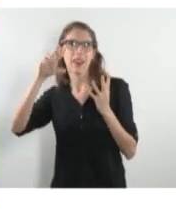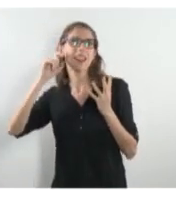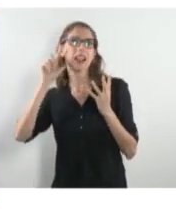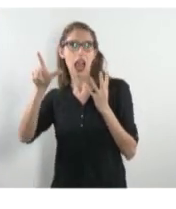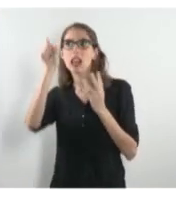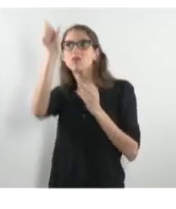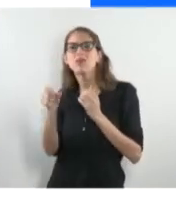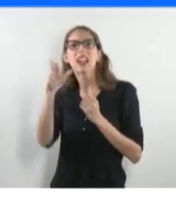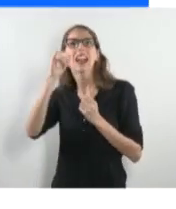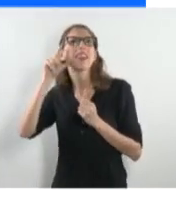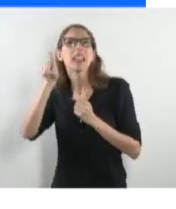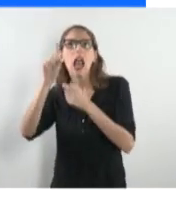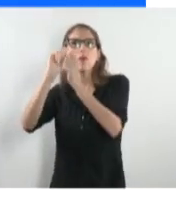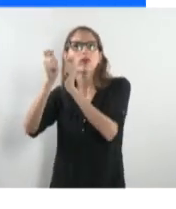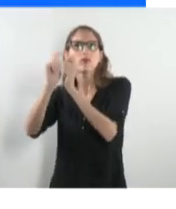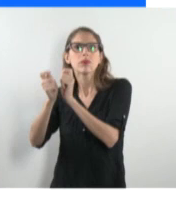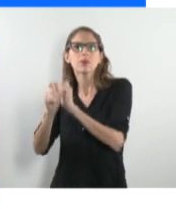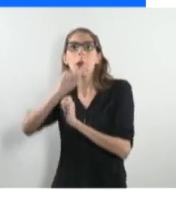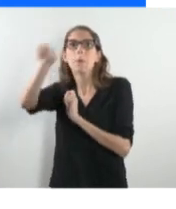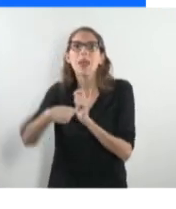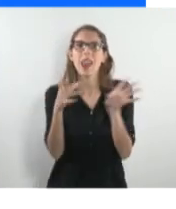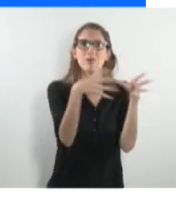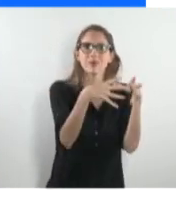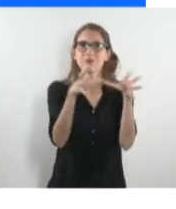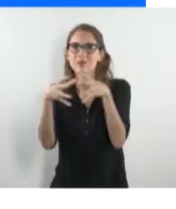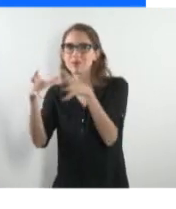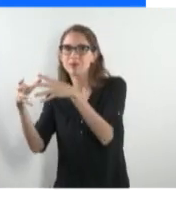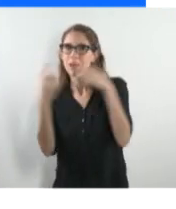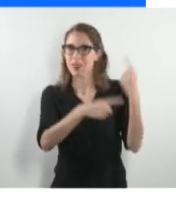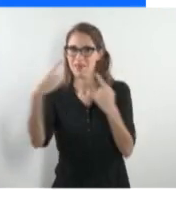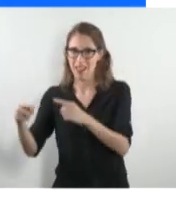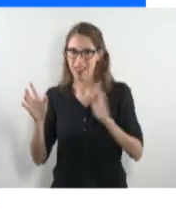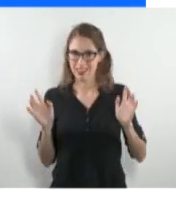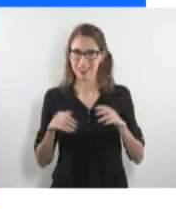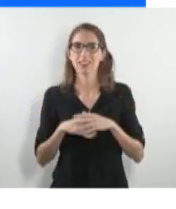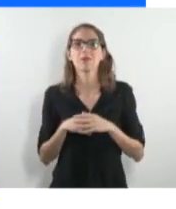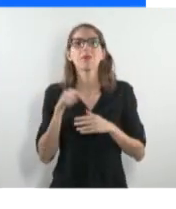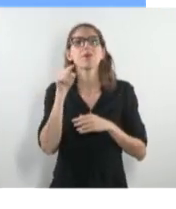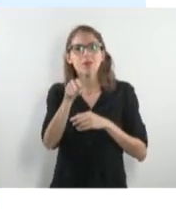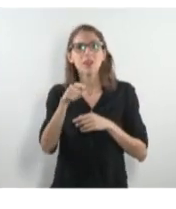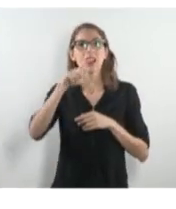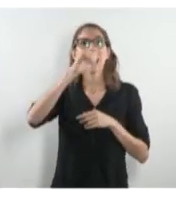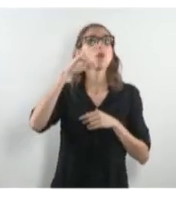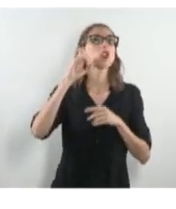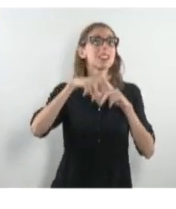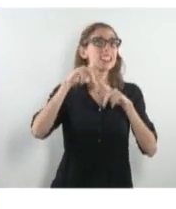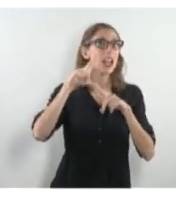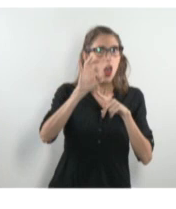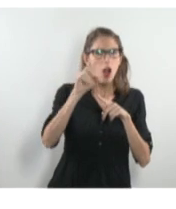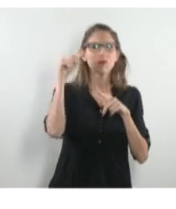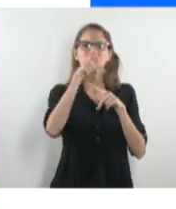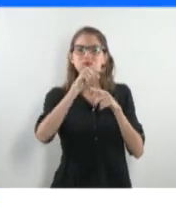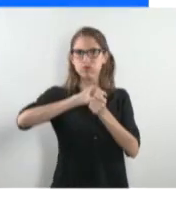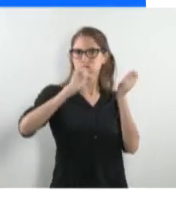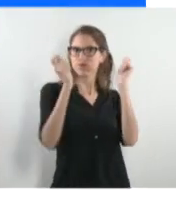radical son las que permiten identificar a cada aminoácido particular. El grupo carboxilo de un aminoácido reacciona